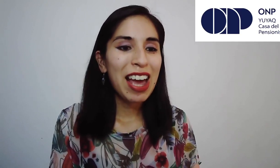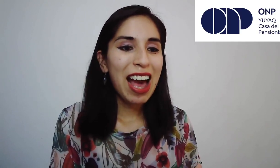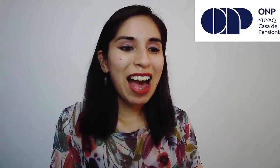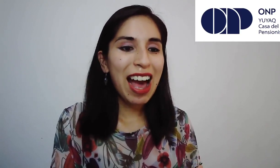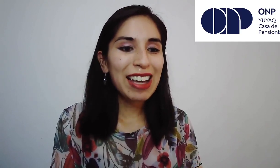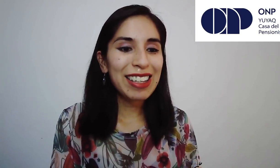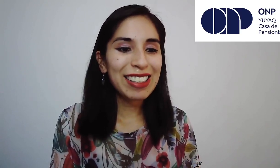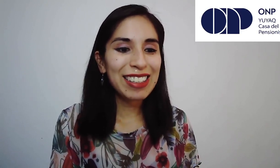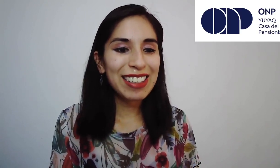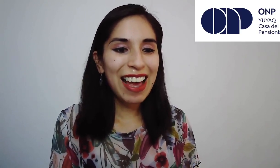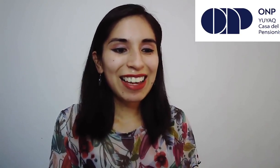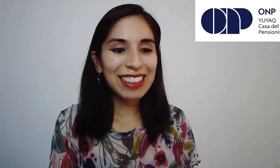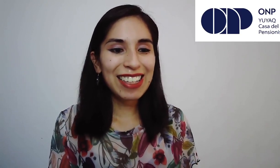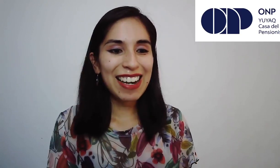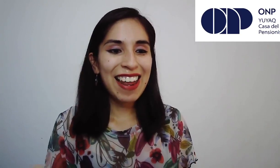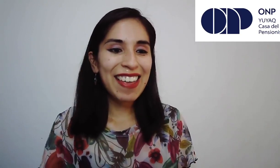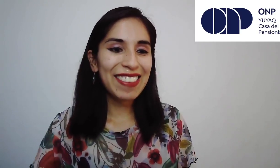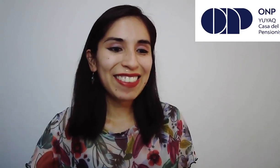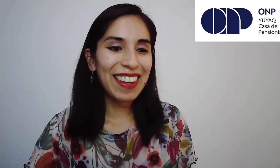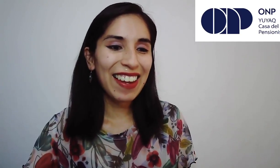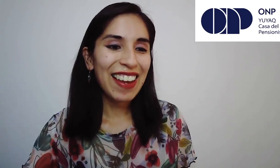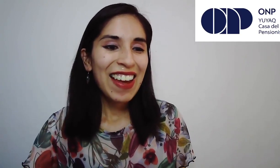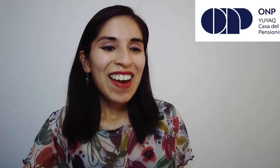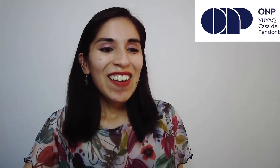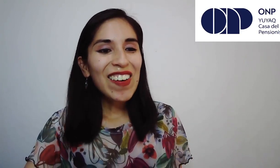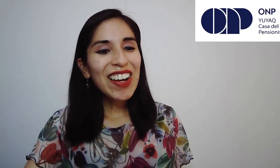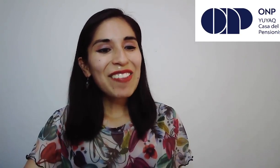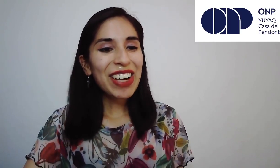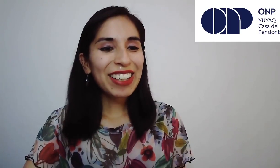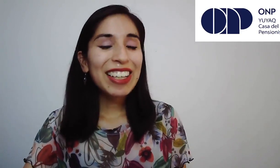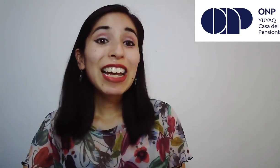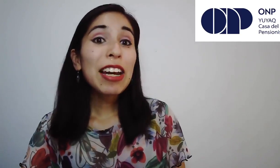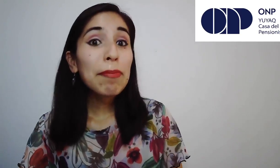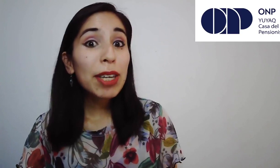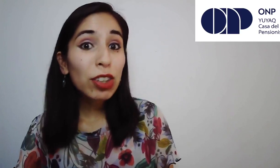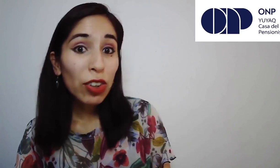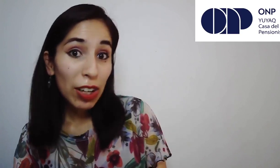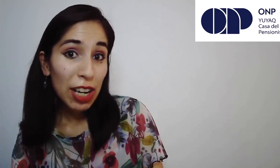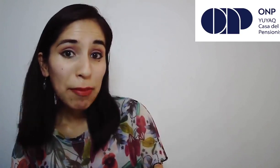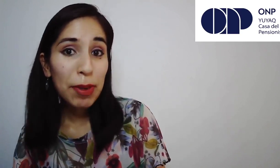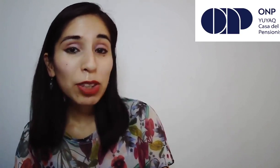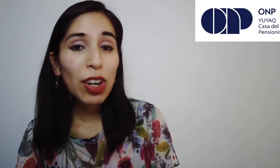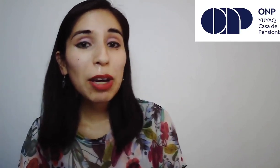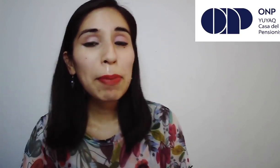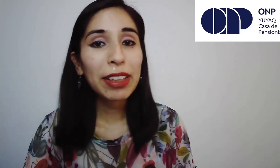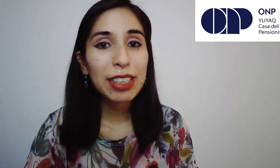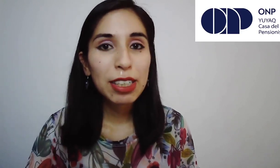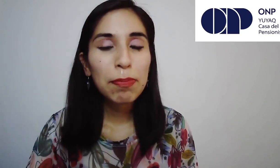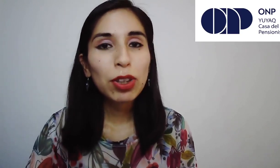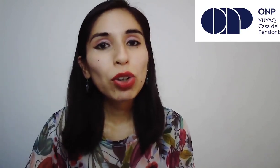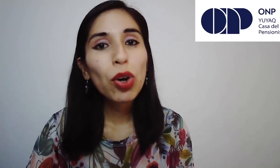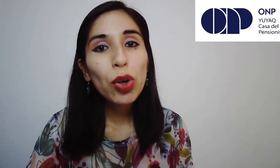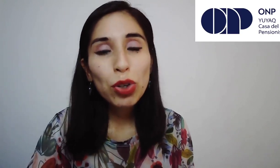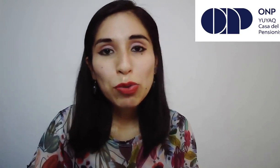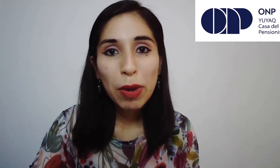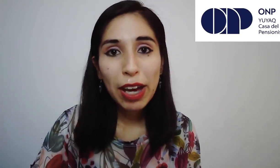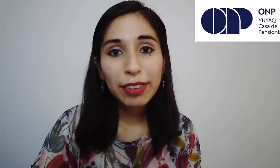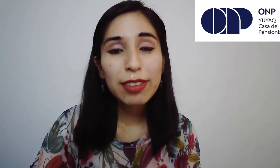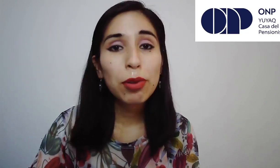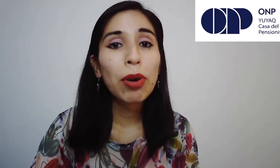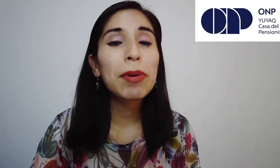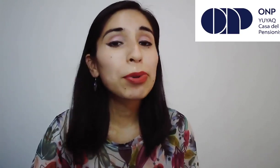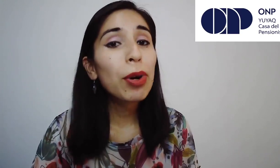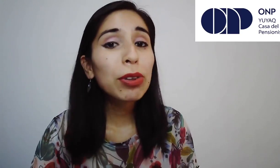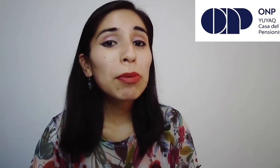hay esta excelente olga martín al invito a me invitó a que participe todos los